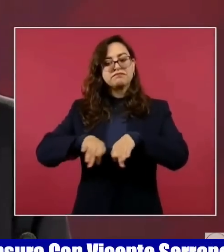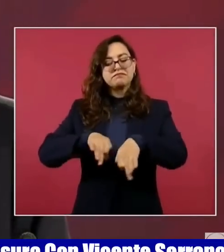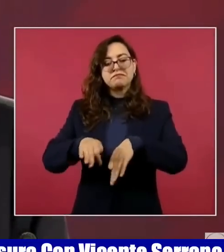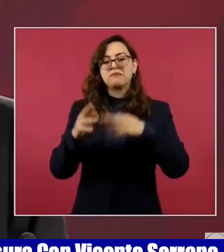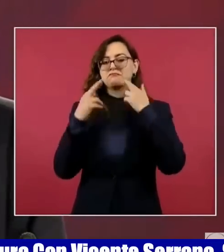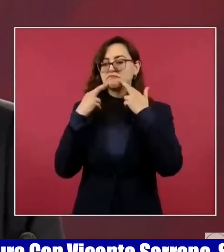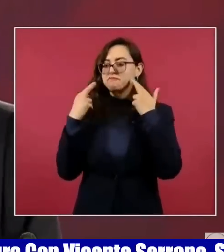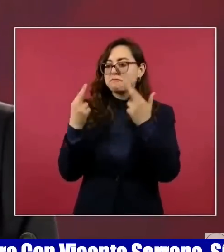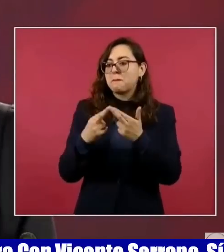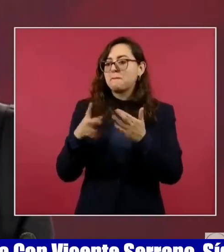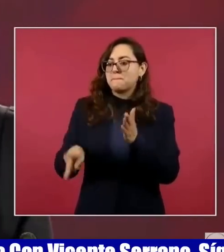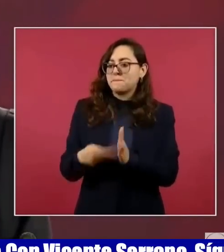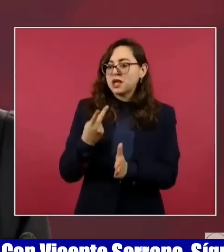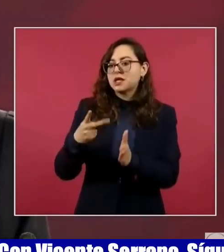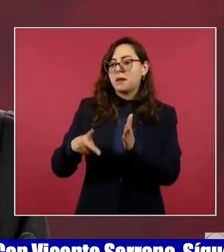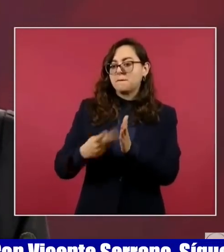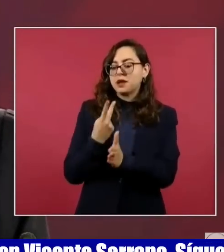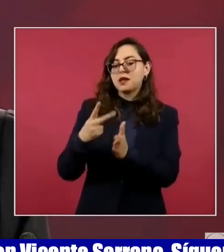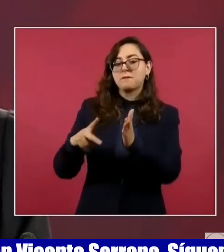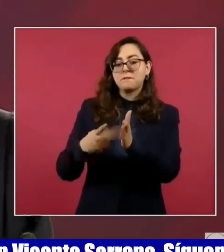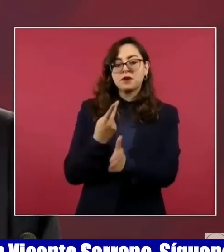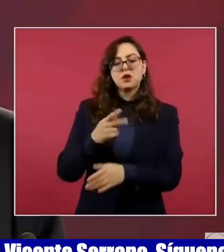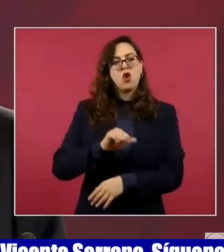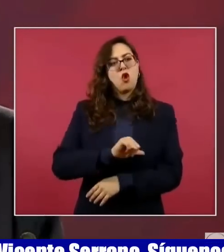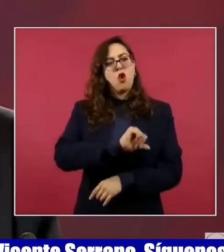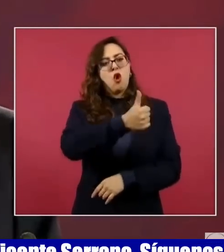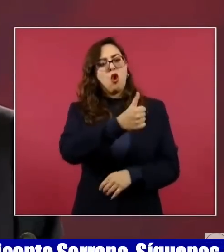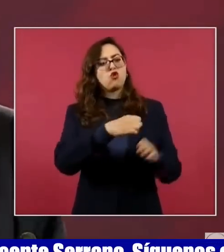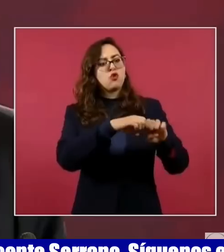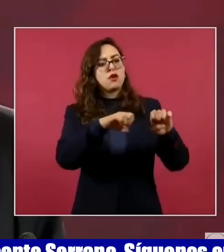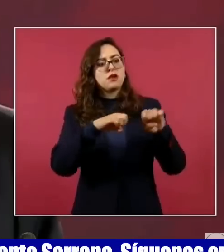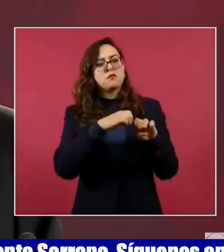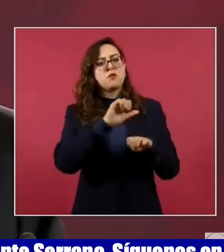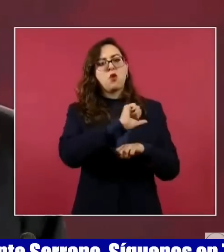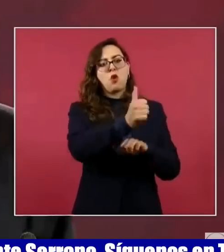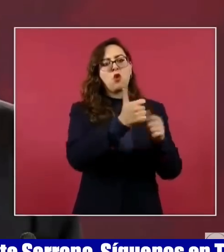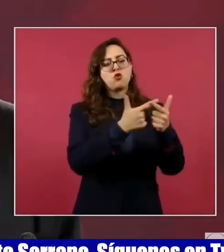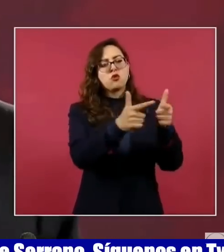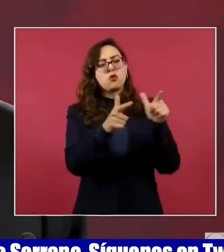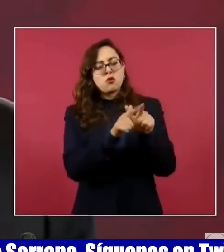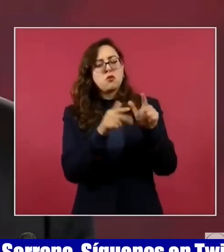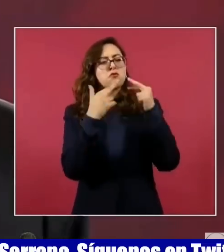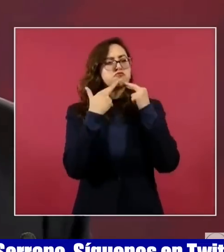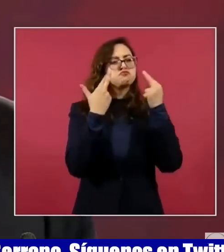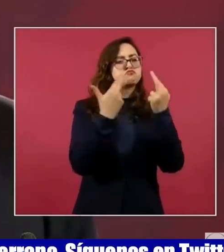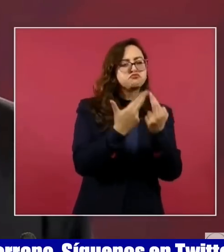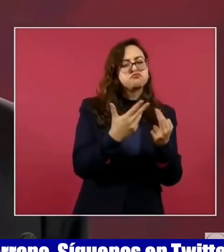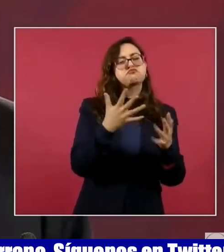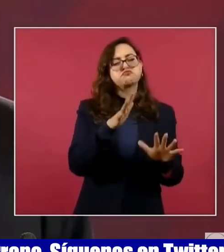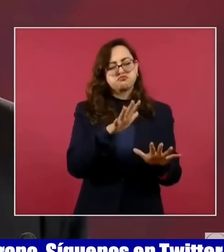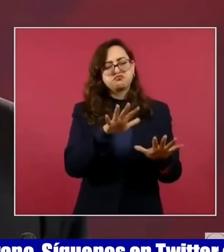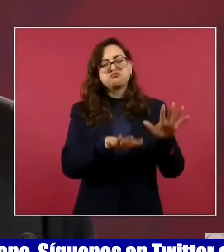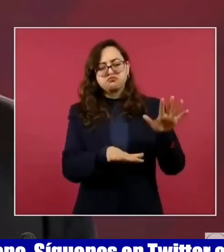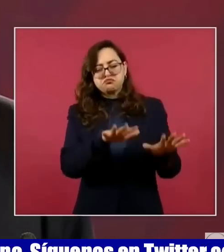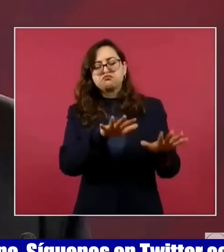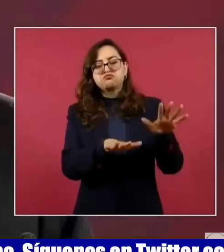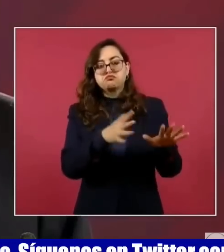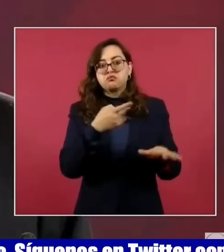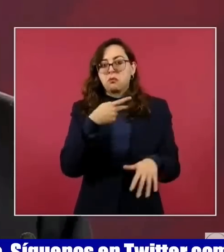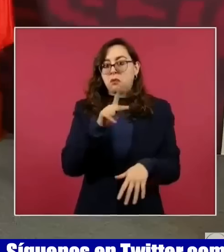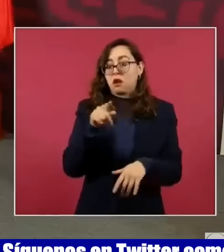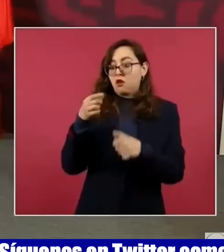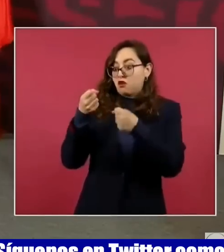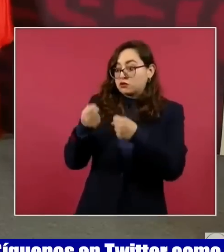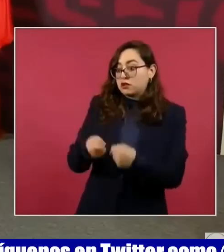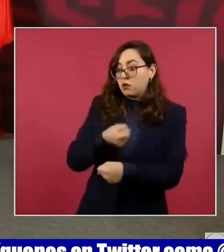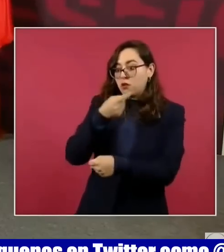pregunta con jiribilla. Pero creyendo que lo va a afectar, el presidente hizo una pausa para decir que no lo va